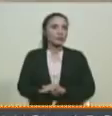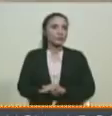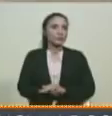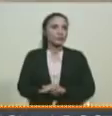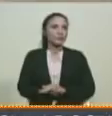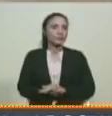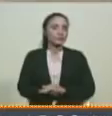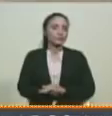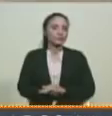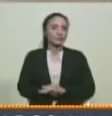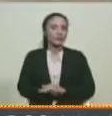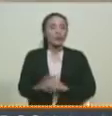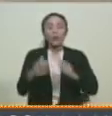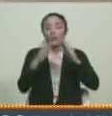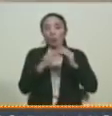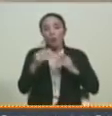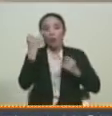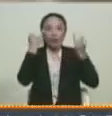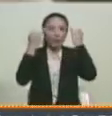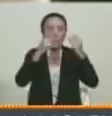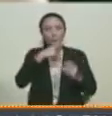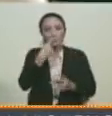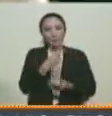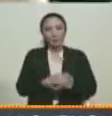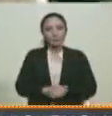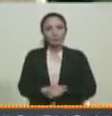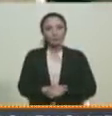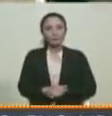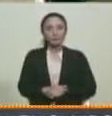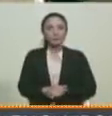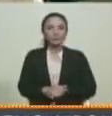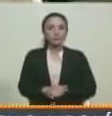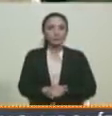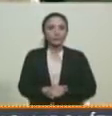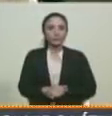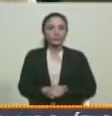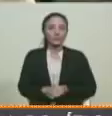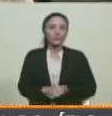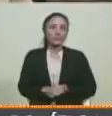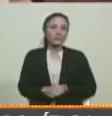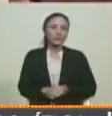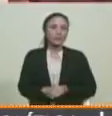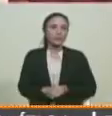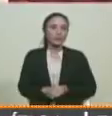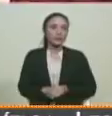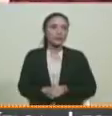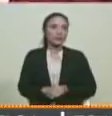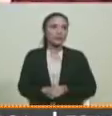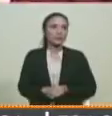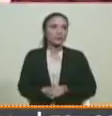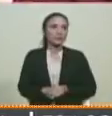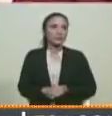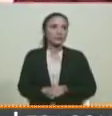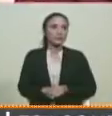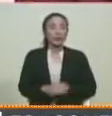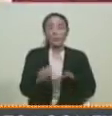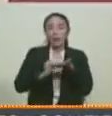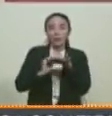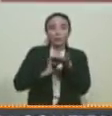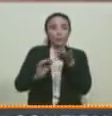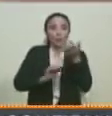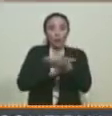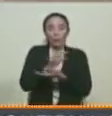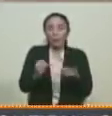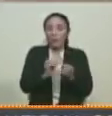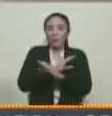Tenemos todo el poder político. Lo que no tenemos es excusas para no atender y resolver los problemas. Eso no lo